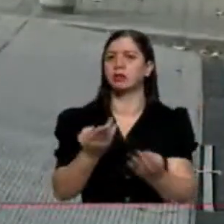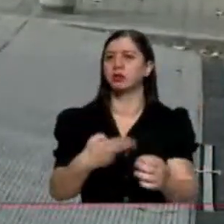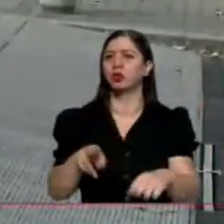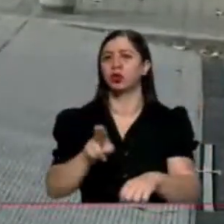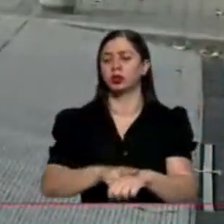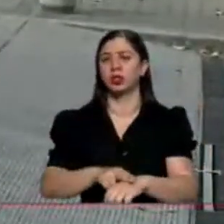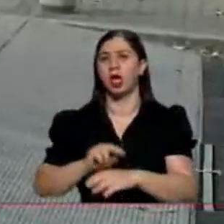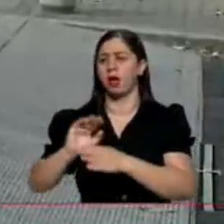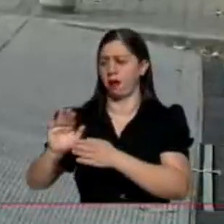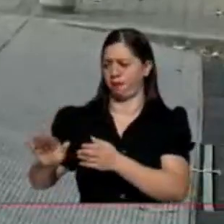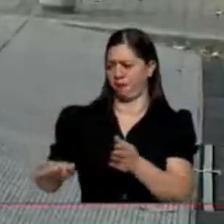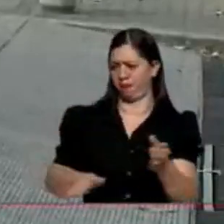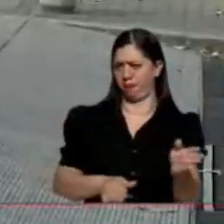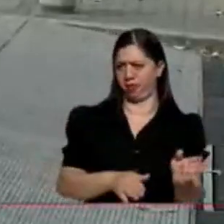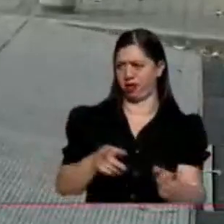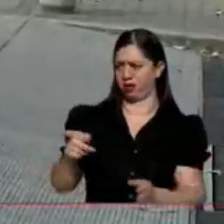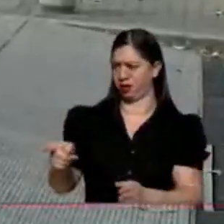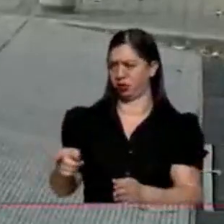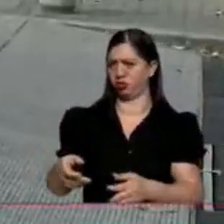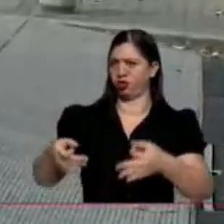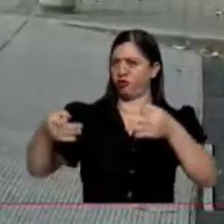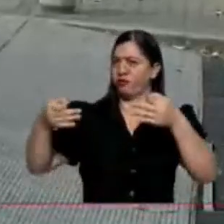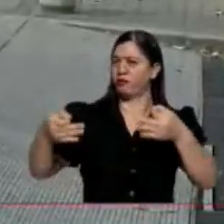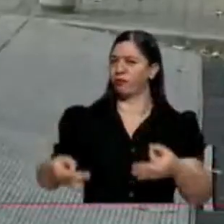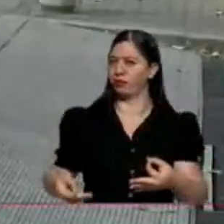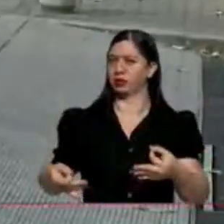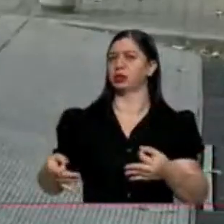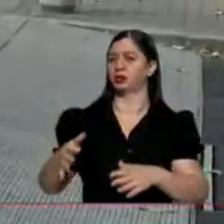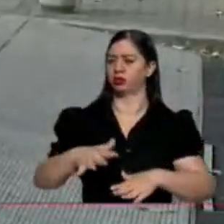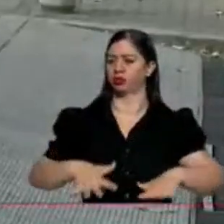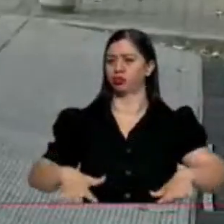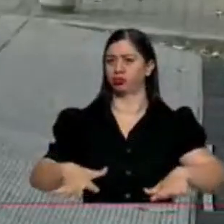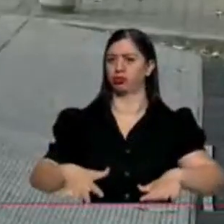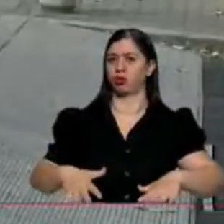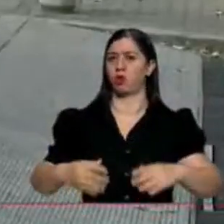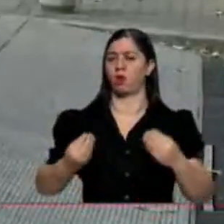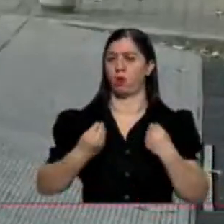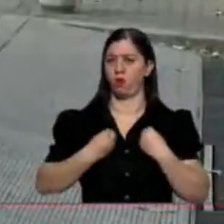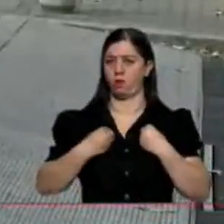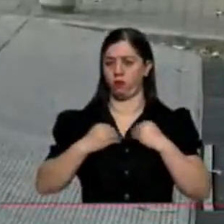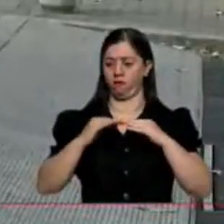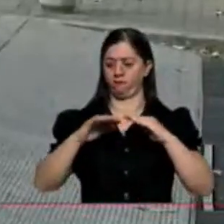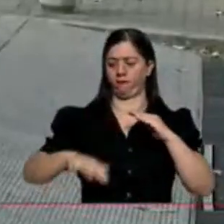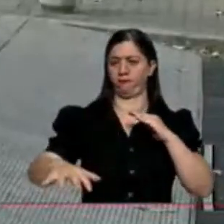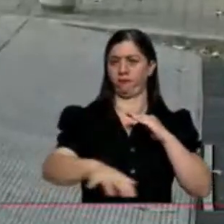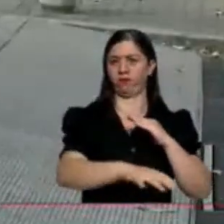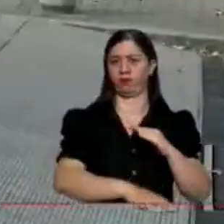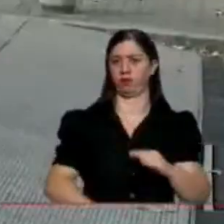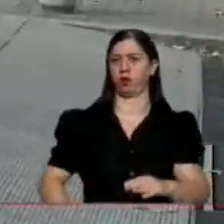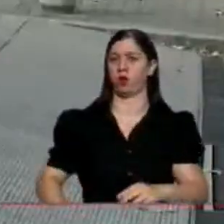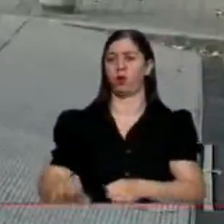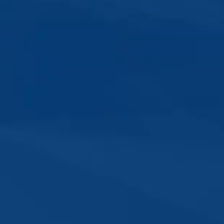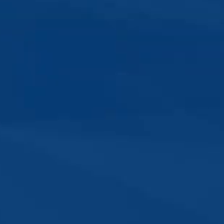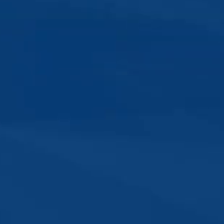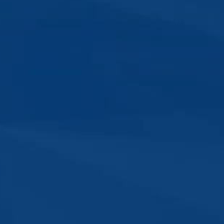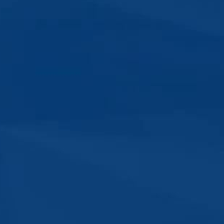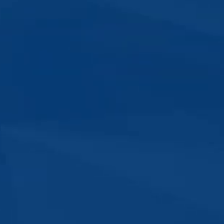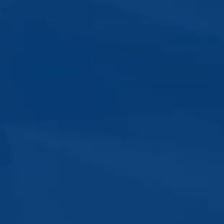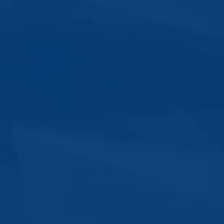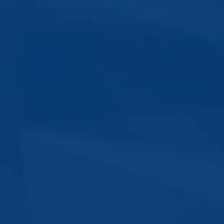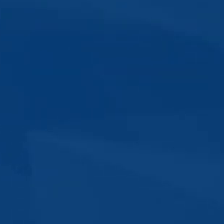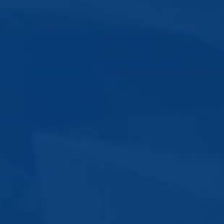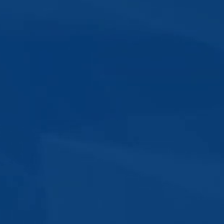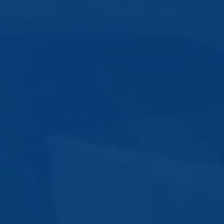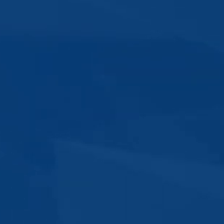que Planeación declare oficialmente estos asentamientos como territorios urbanizados.